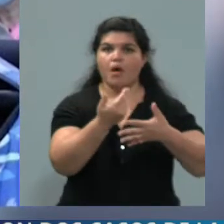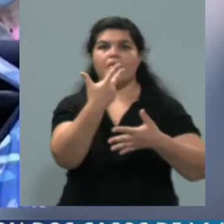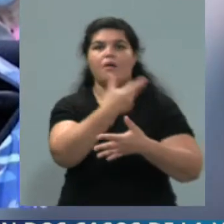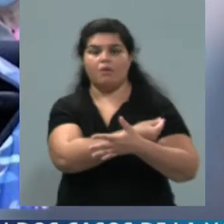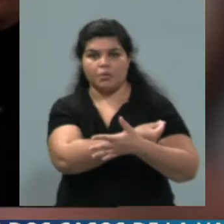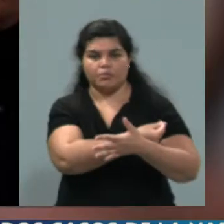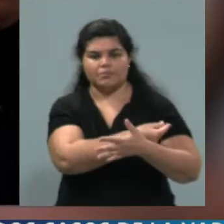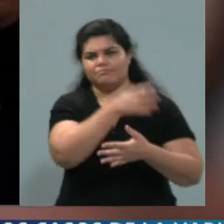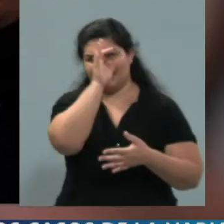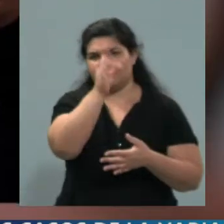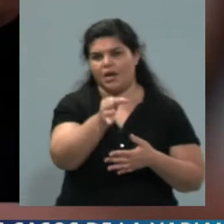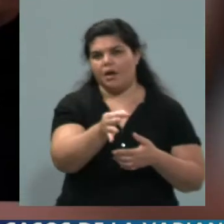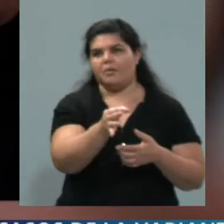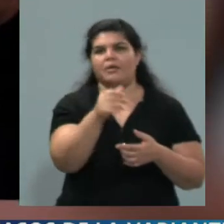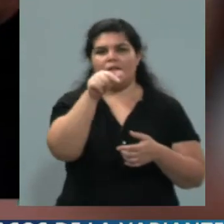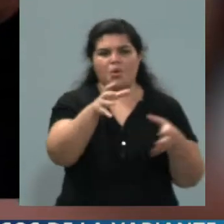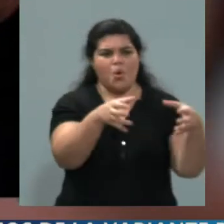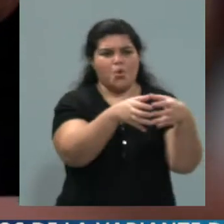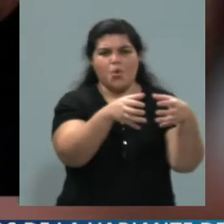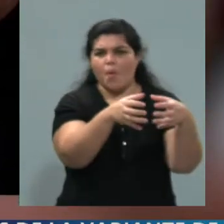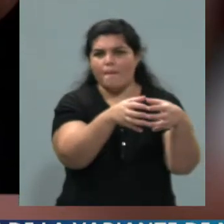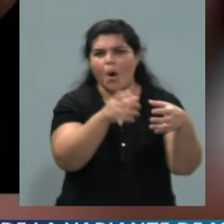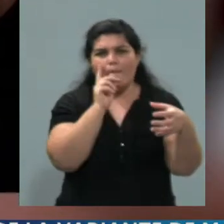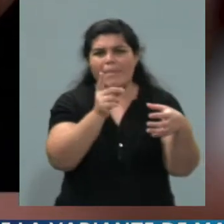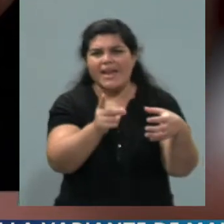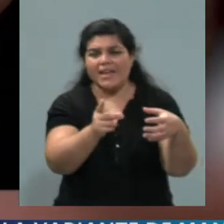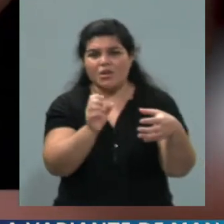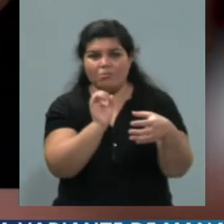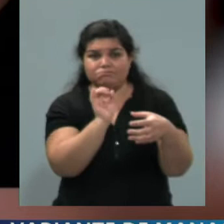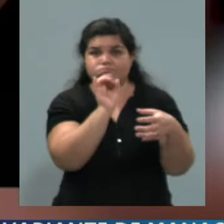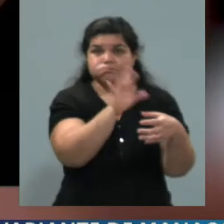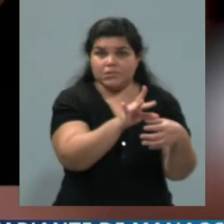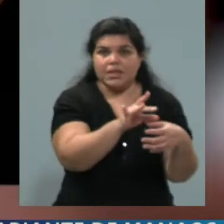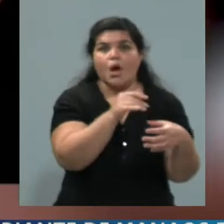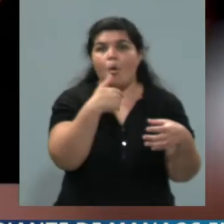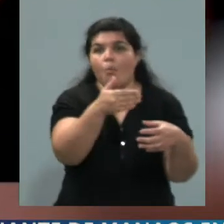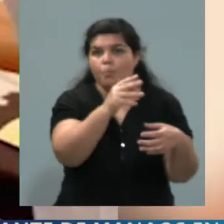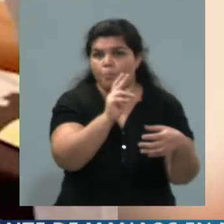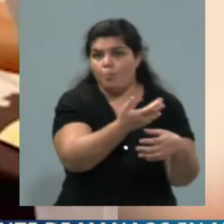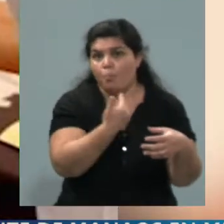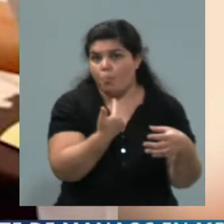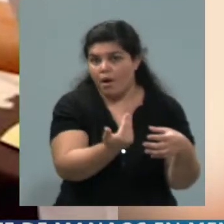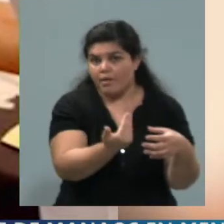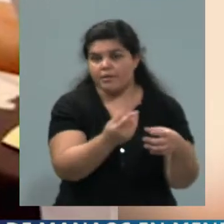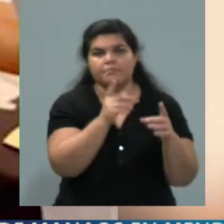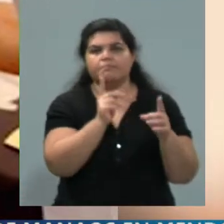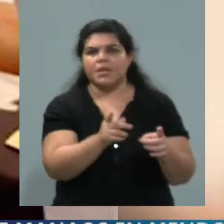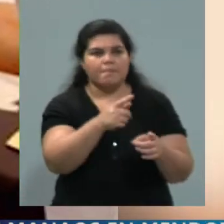sabemos a todo lo que esto significa, ¿no? En esta pandemia. Claro. Y que no están incluidas, y me refiero a aquellos que no